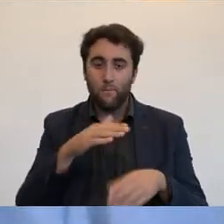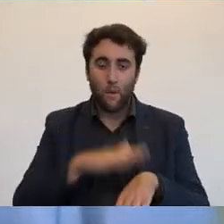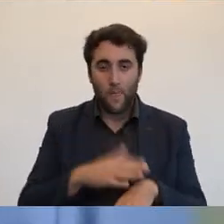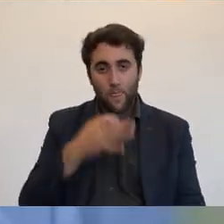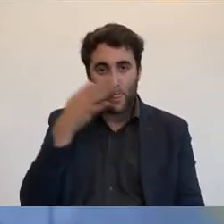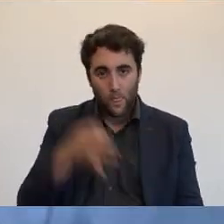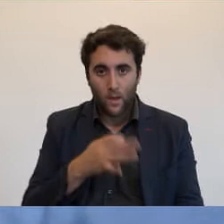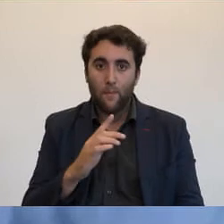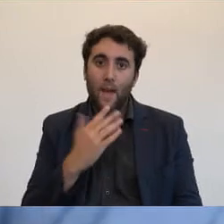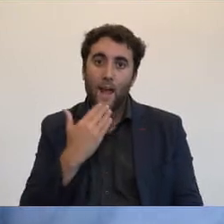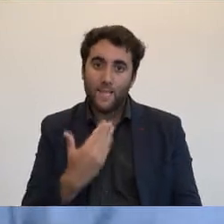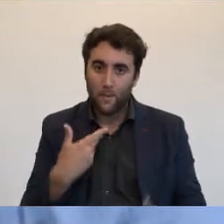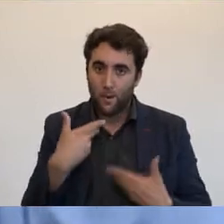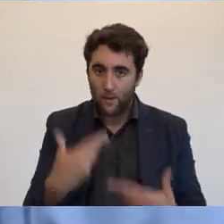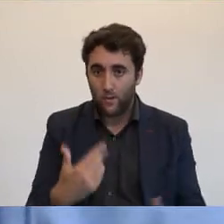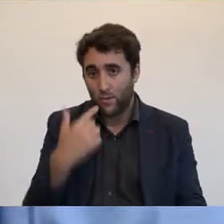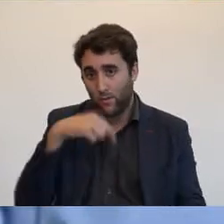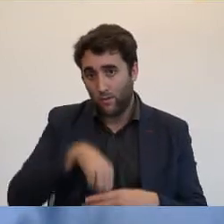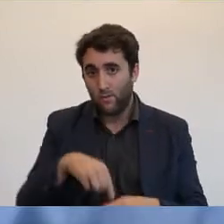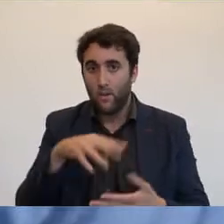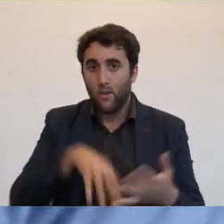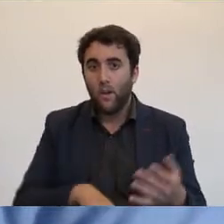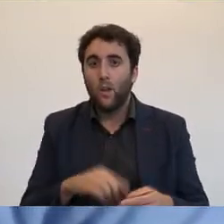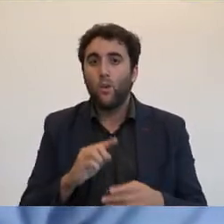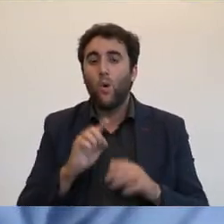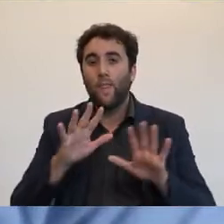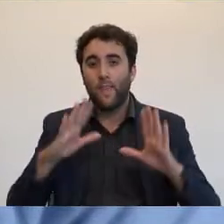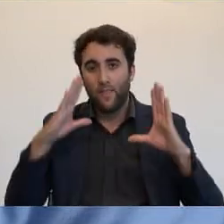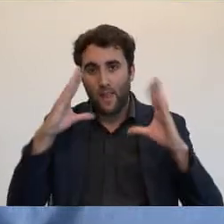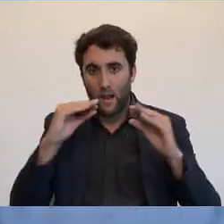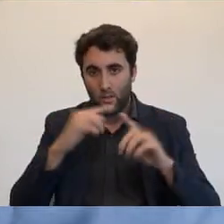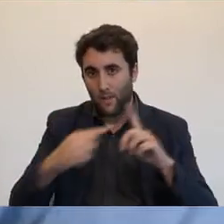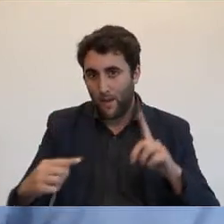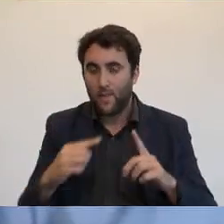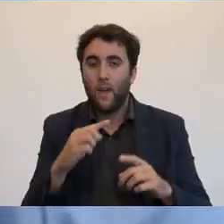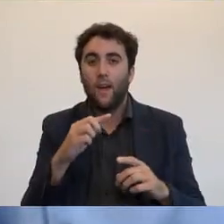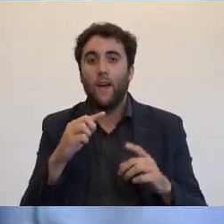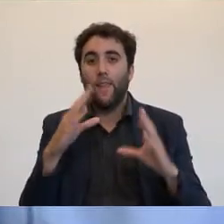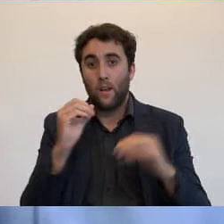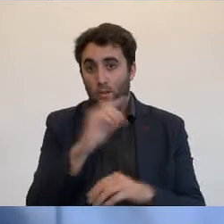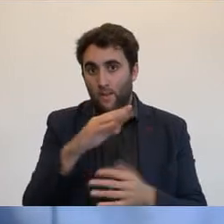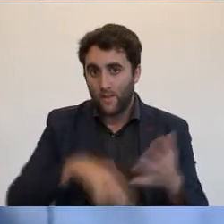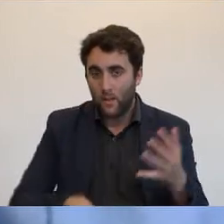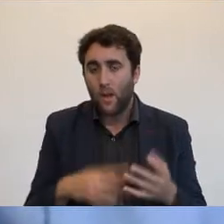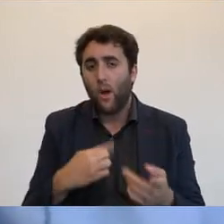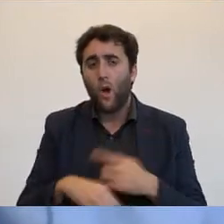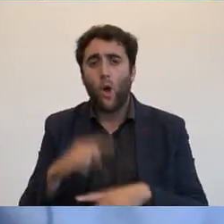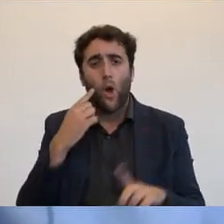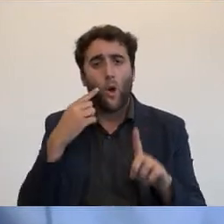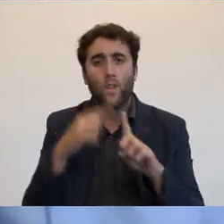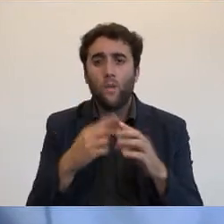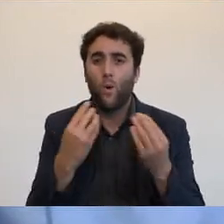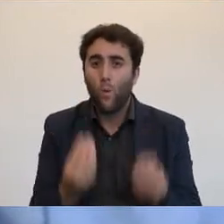por la oportunidad. Me conecto desde Barcelona, ahora son aquí las 10:30 de la noche y mi idea sería, pues,